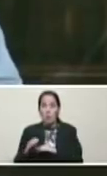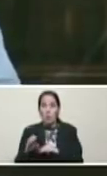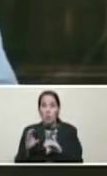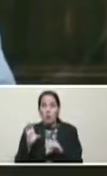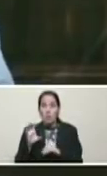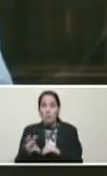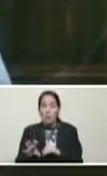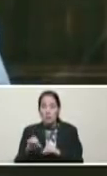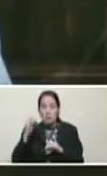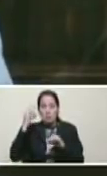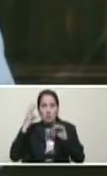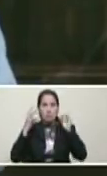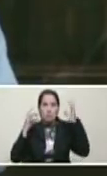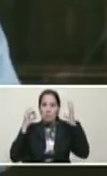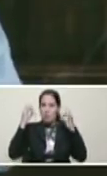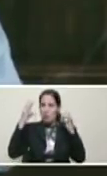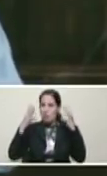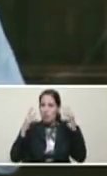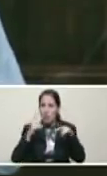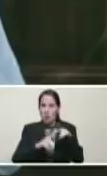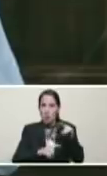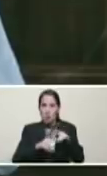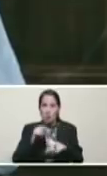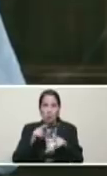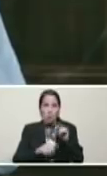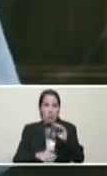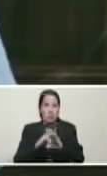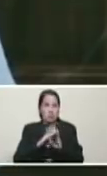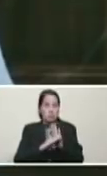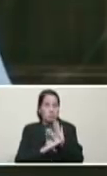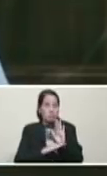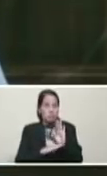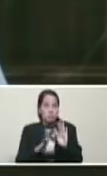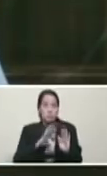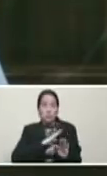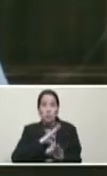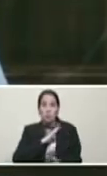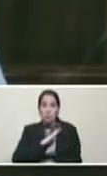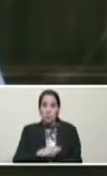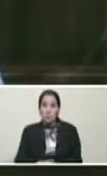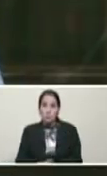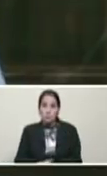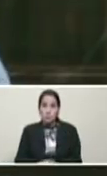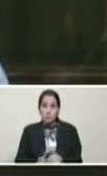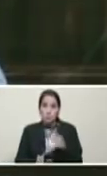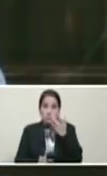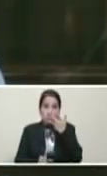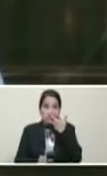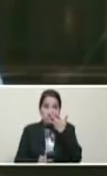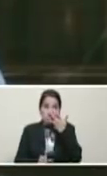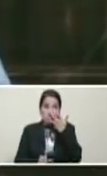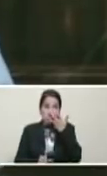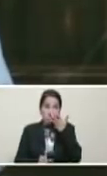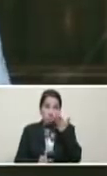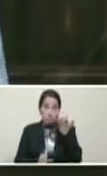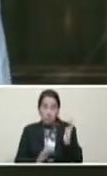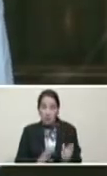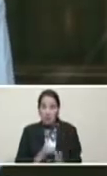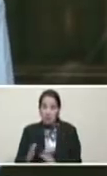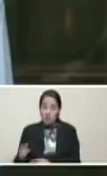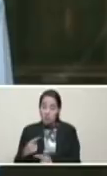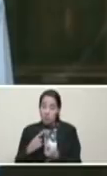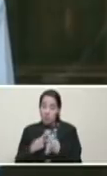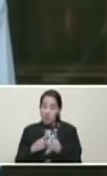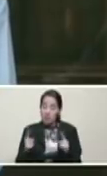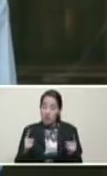mucho ingenio invención creación entonces el método de planificación debe ser diferente y debemos